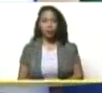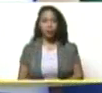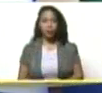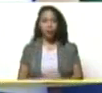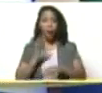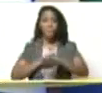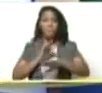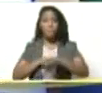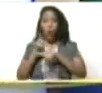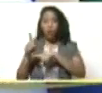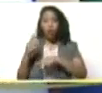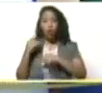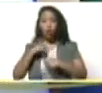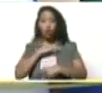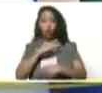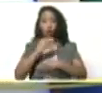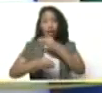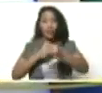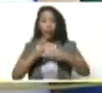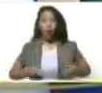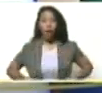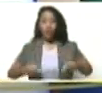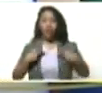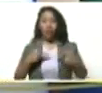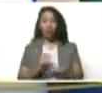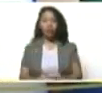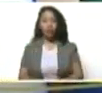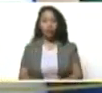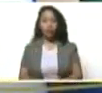Por eso hemos dado la vida